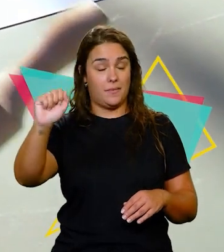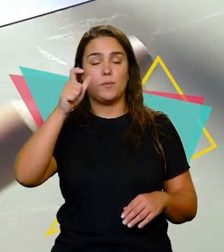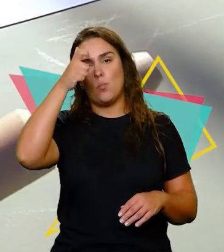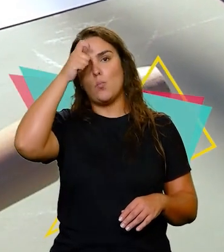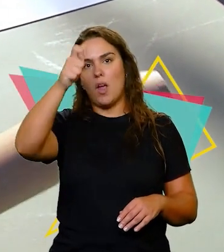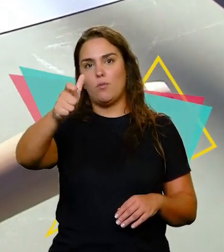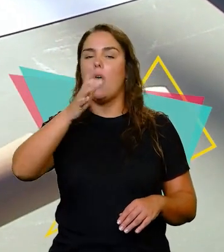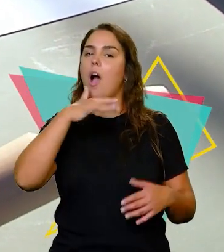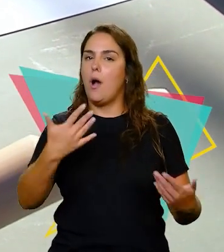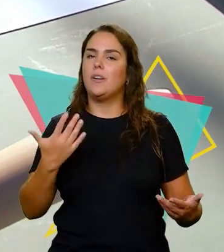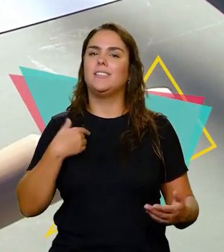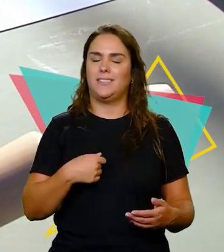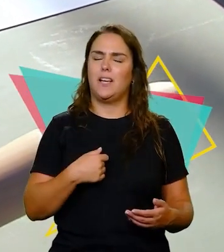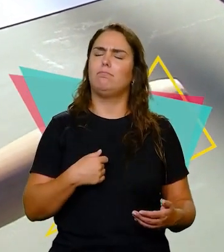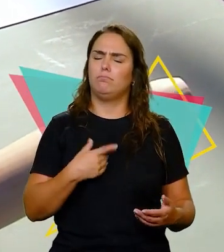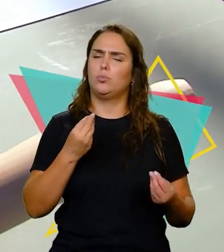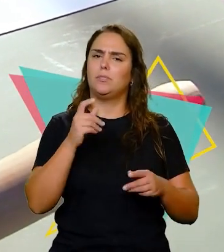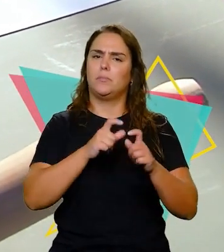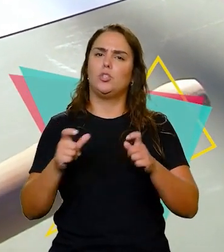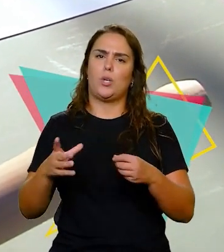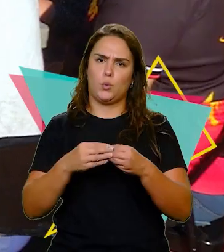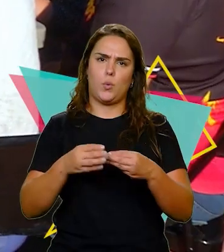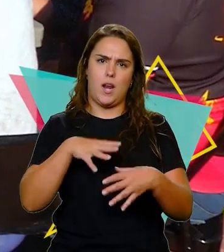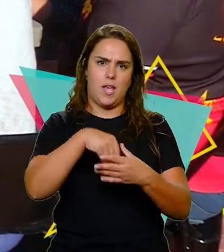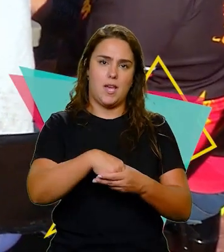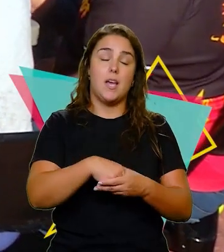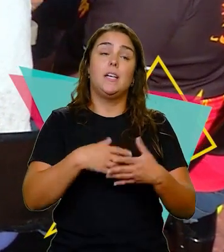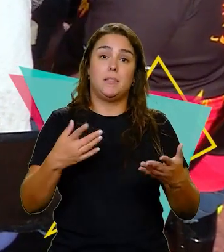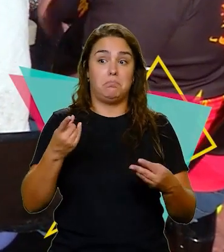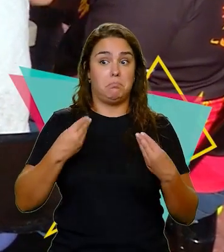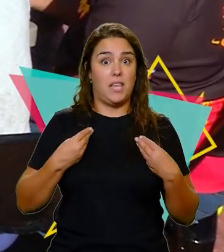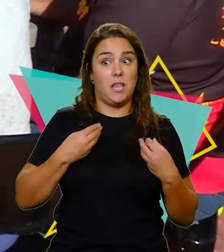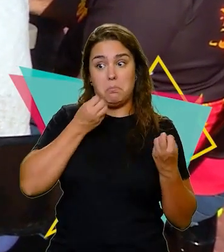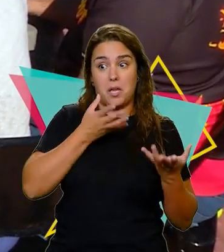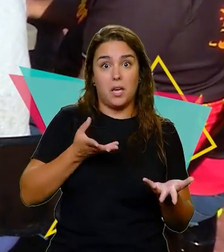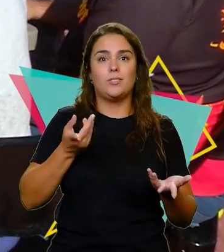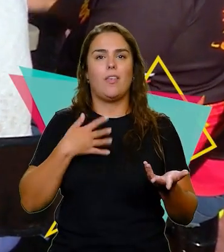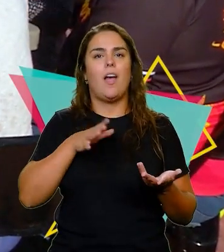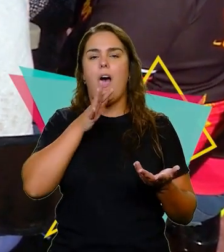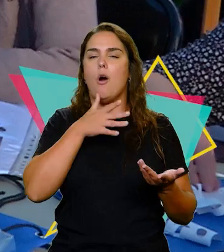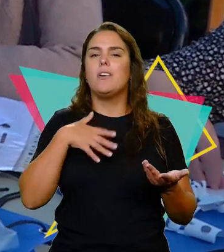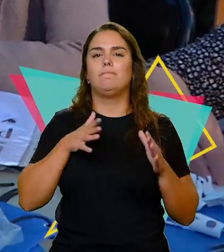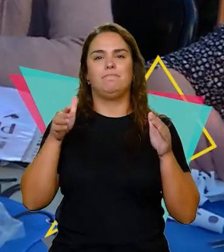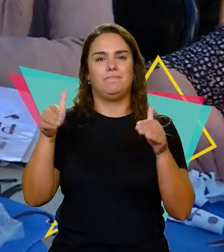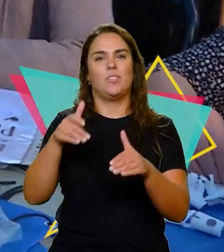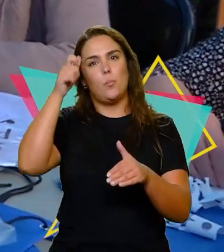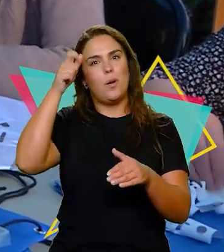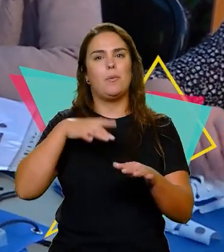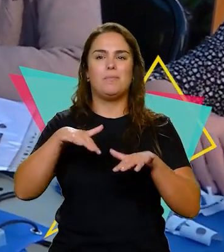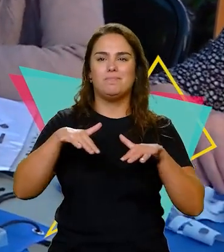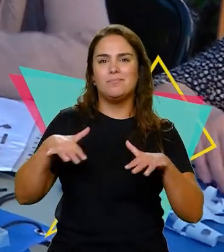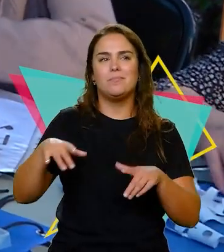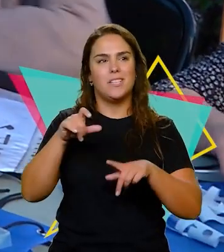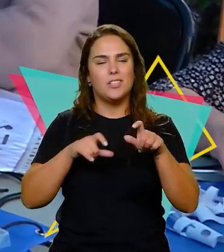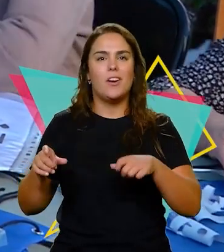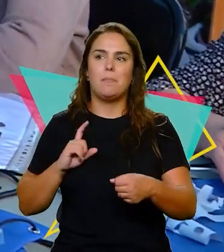los pueblos en los que tenemos también personas usuarias. Y bueno, es un pueblo que también tiene mucha vida y la idea era esa, pues venir también a un pueblo con vida en el que hubiese